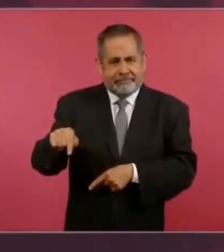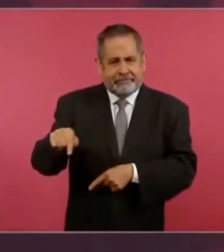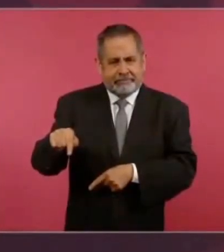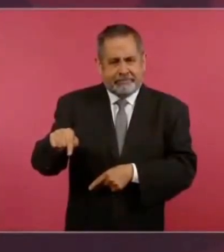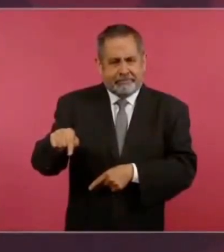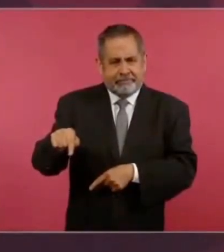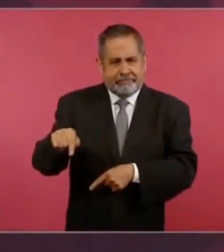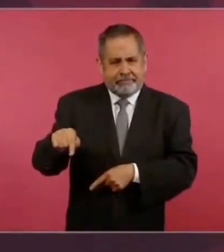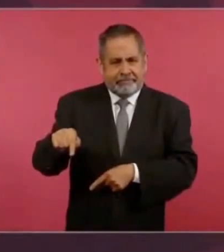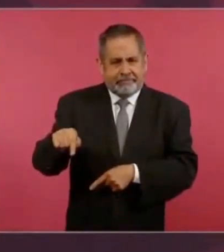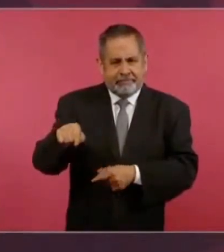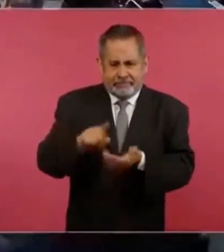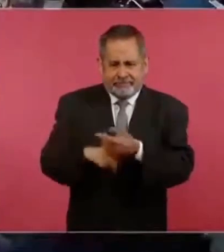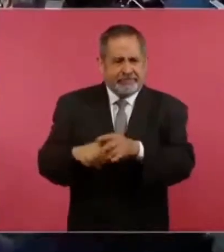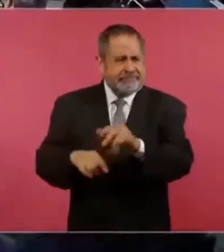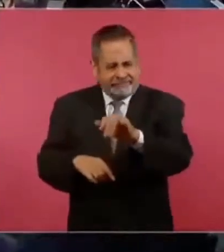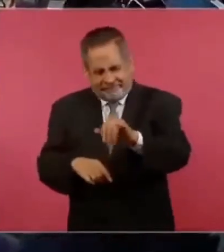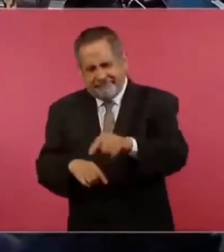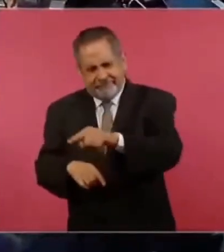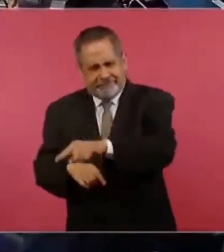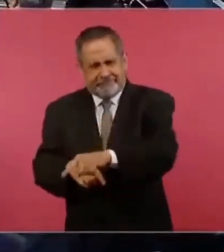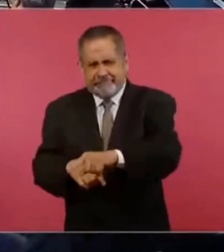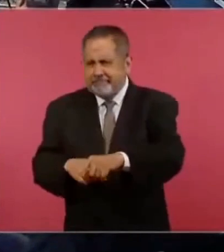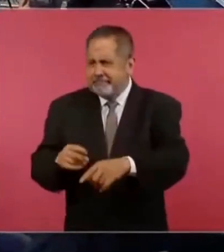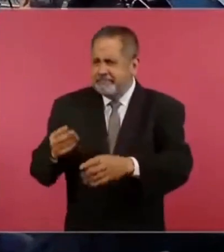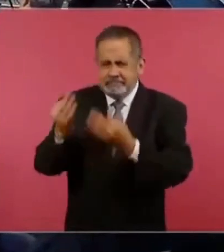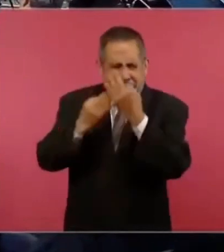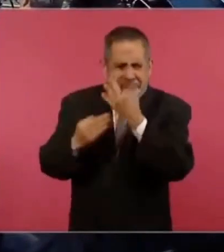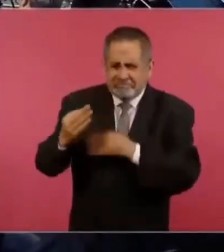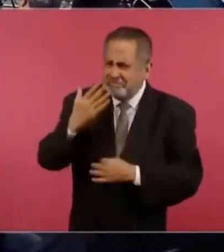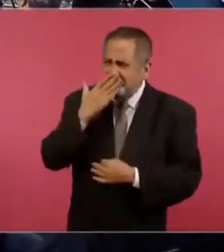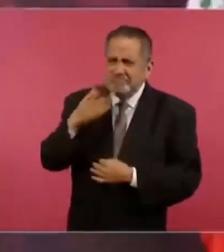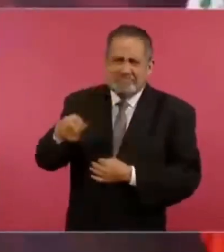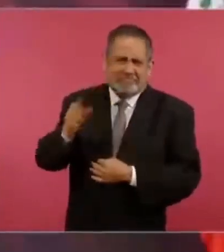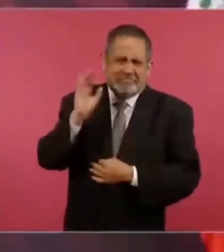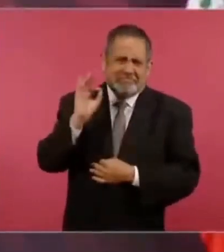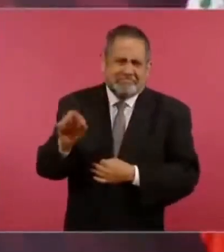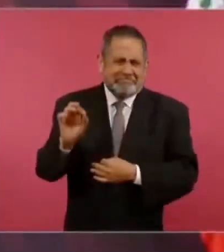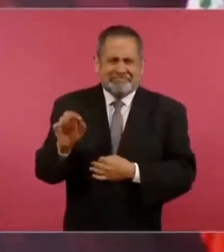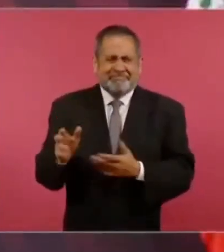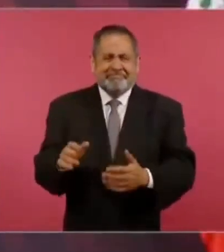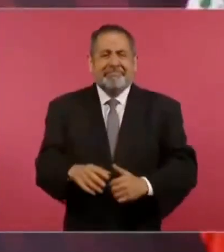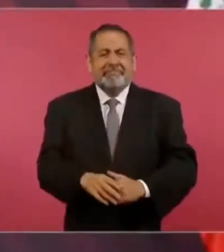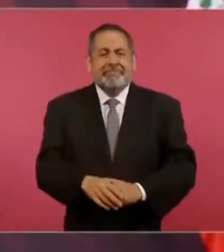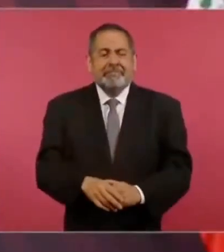columna armada. Sí, y siempre me han tratado bien.